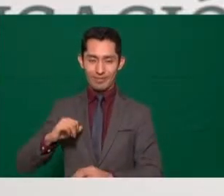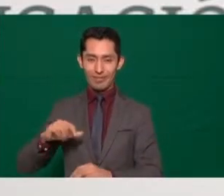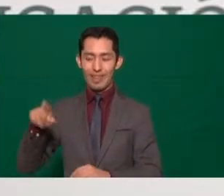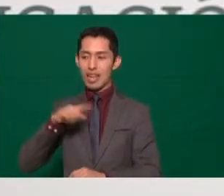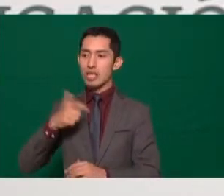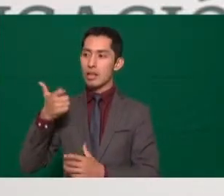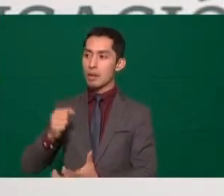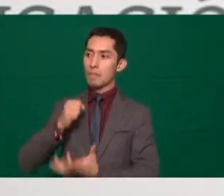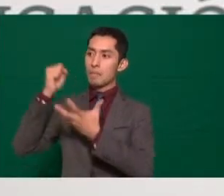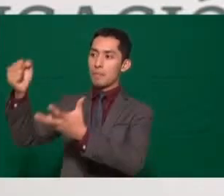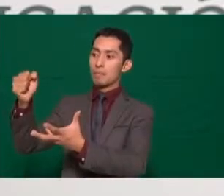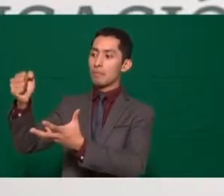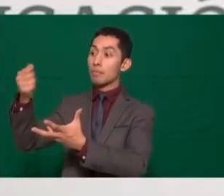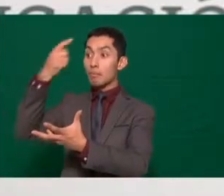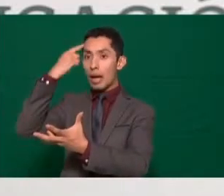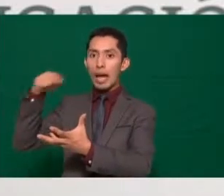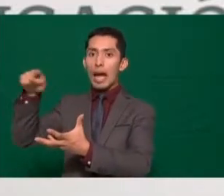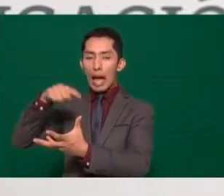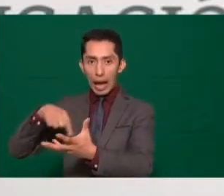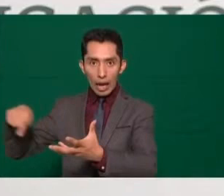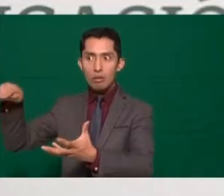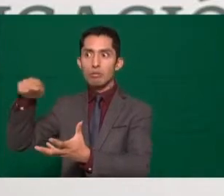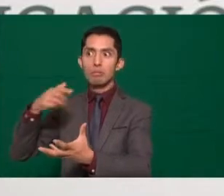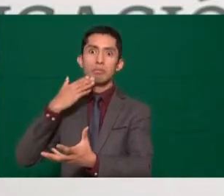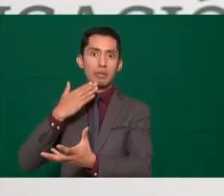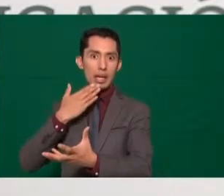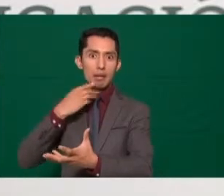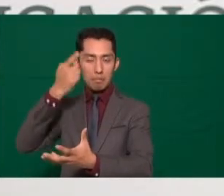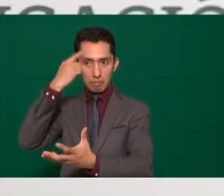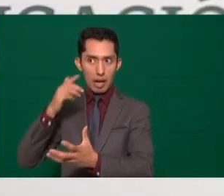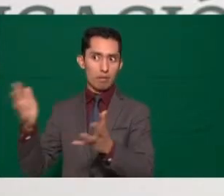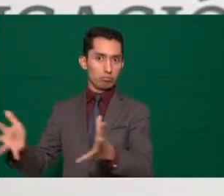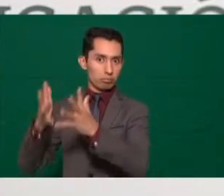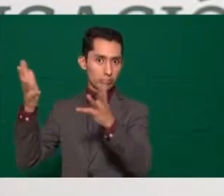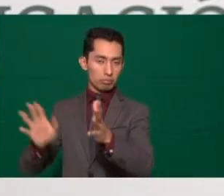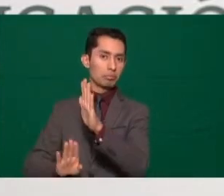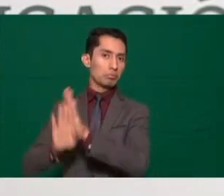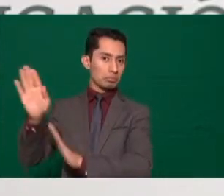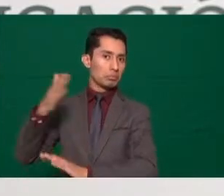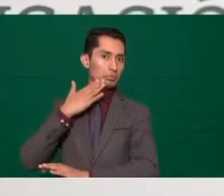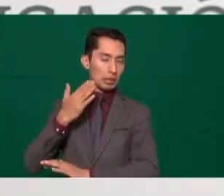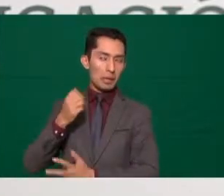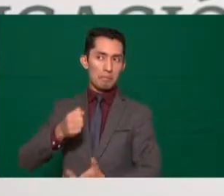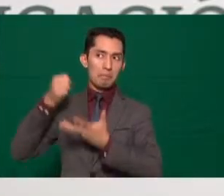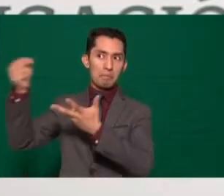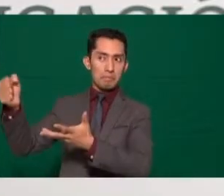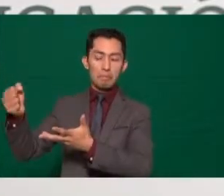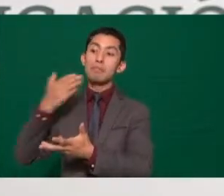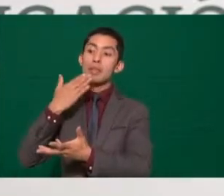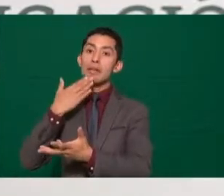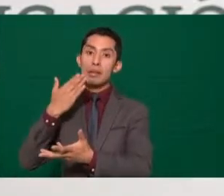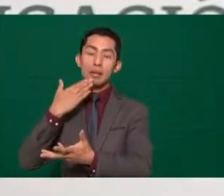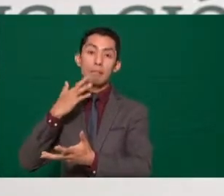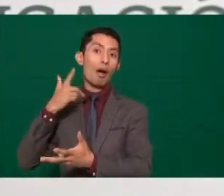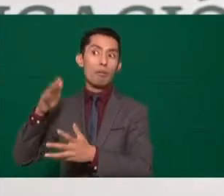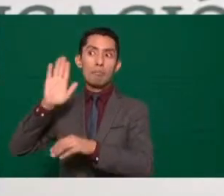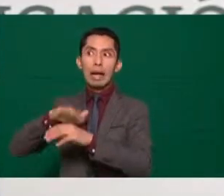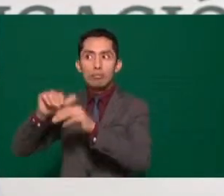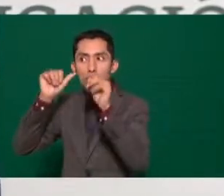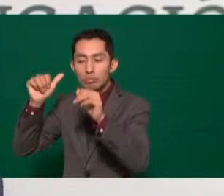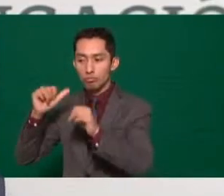llamaban fomento o rescate. Ya no vamos a